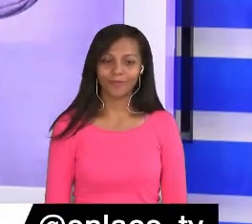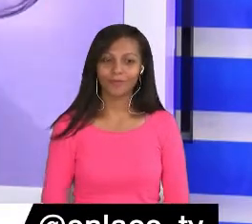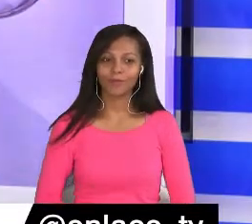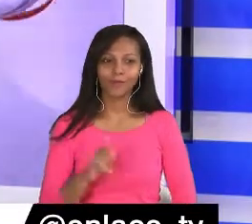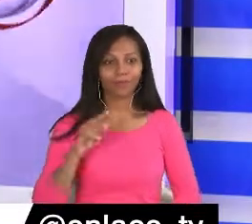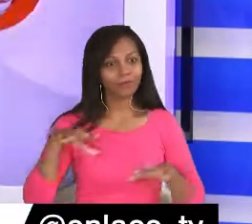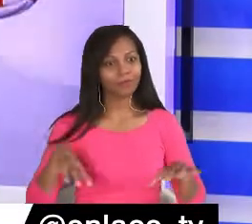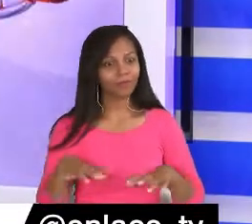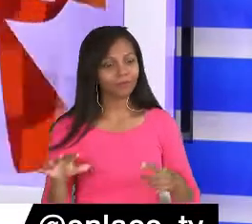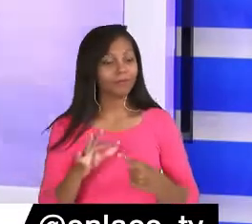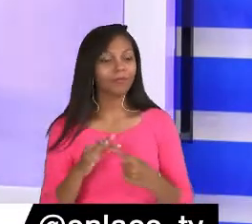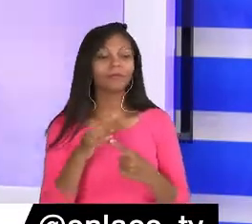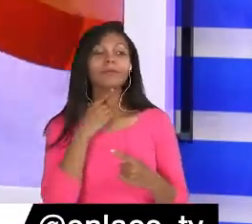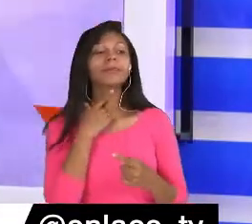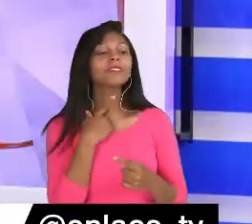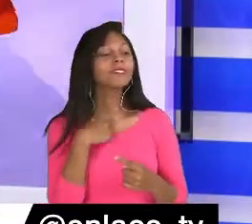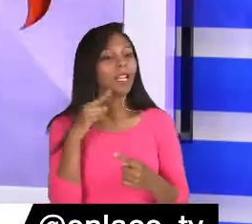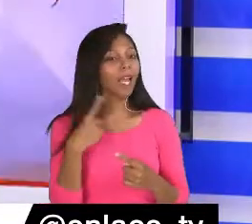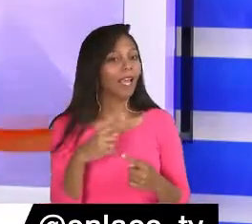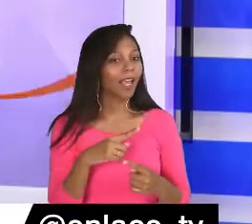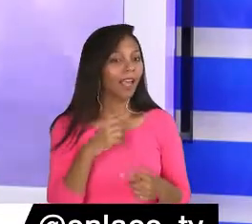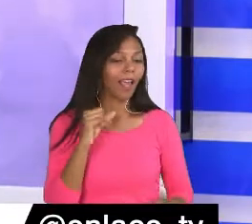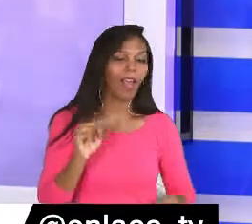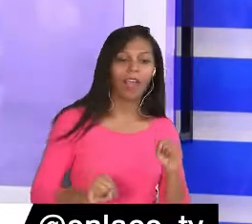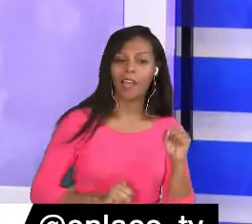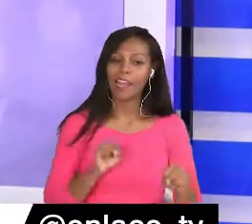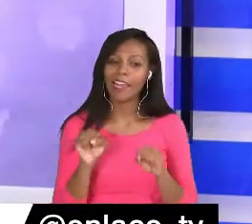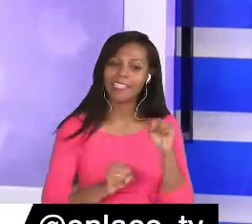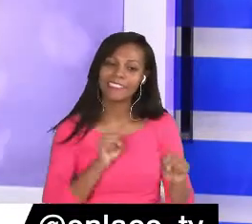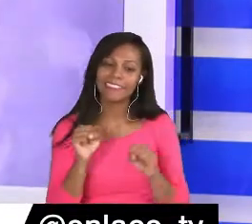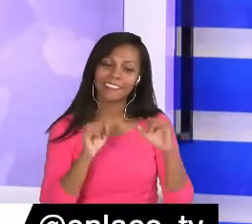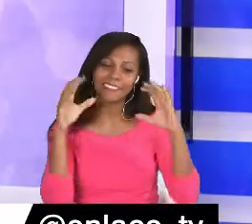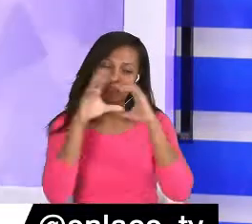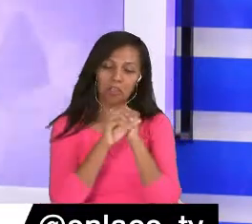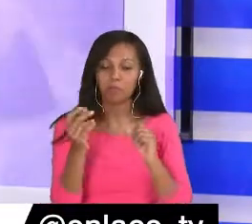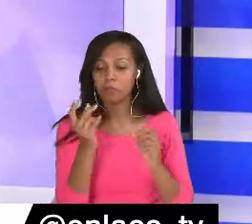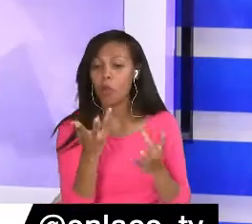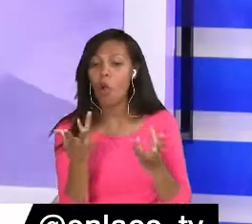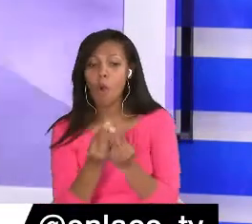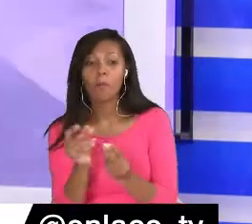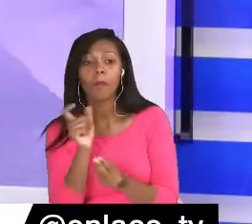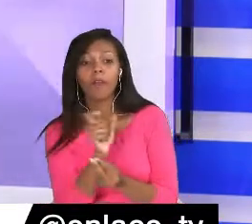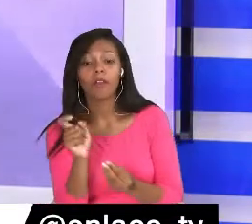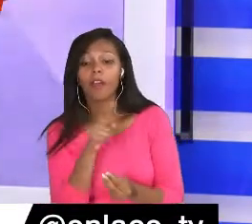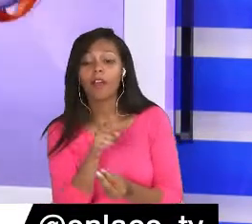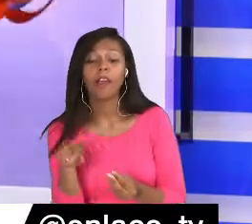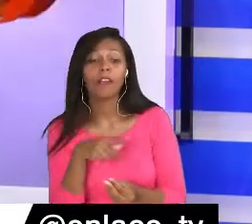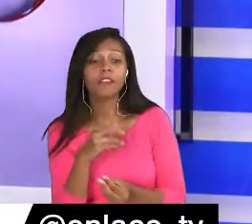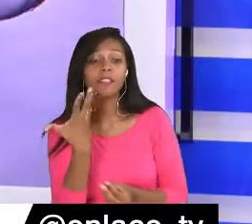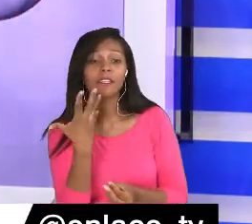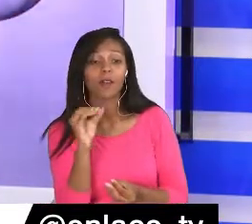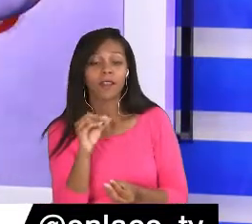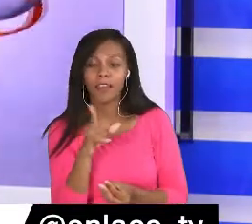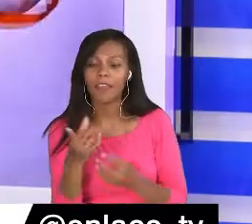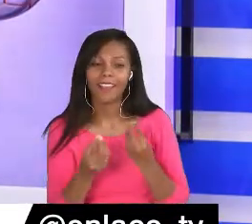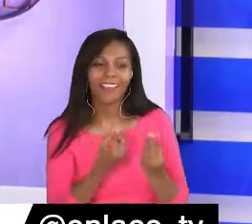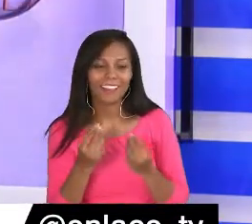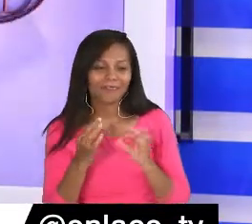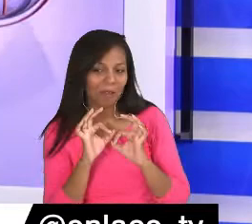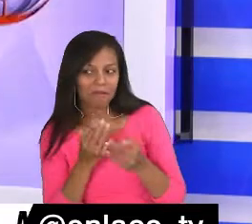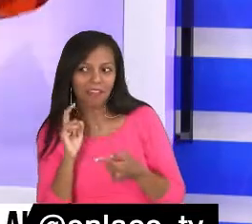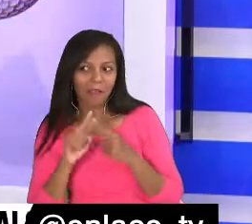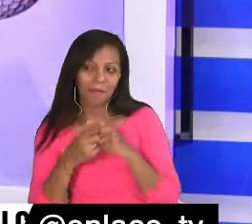estos días es recorrer la ciudad en bicicleta de noche. Por eso un grupo de 50 deportistas disfruta de esta actividad con familiares y amigos y